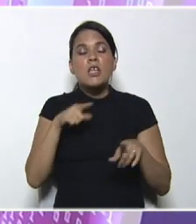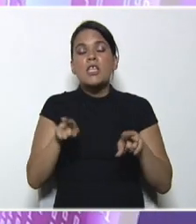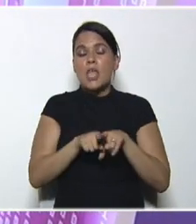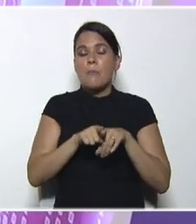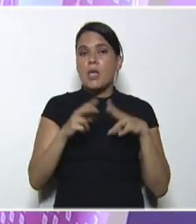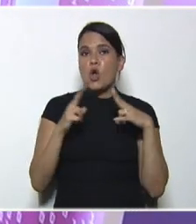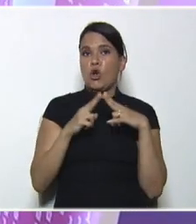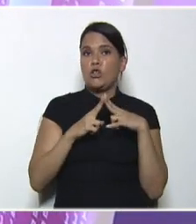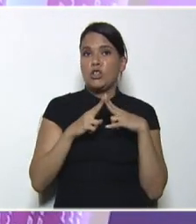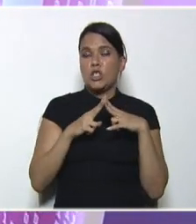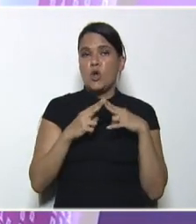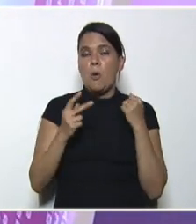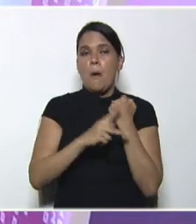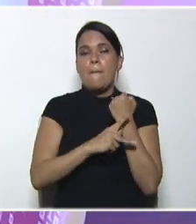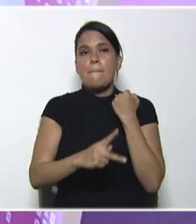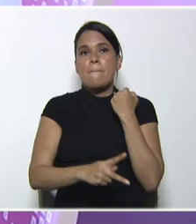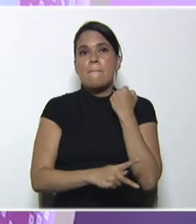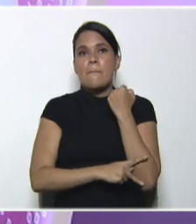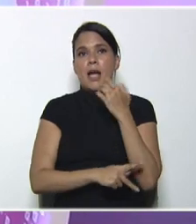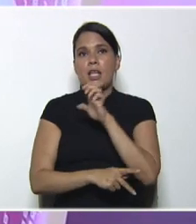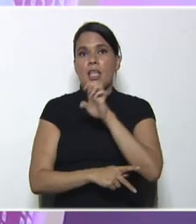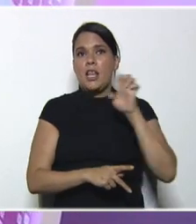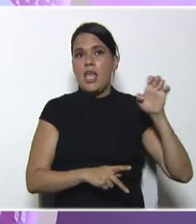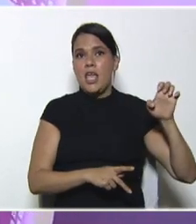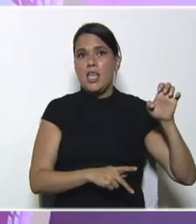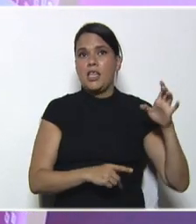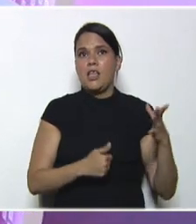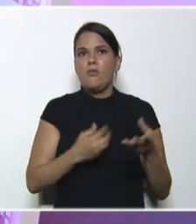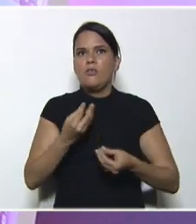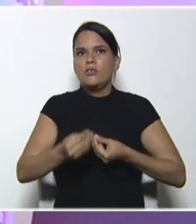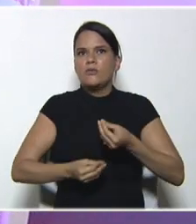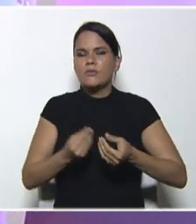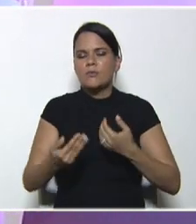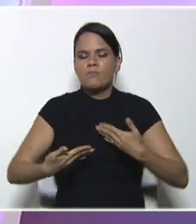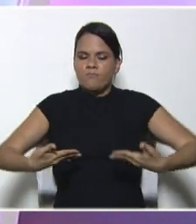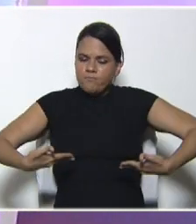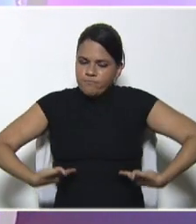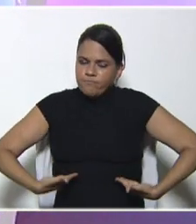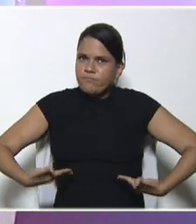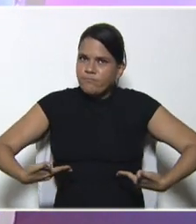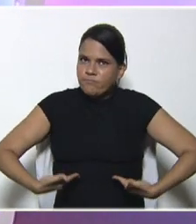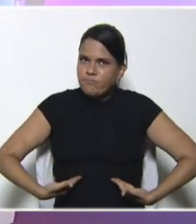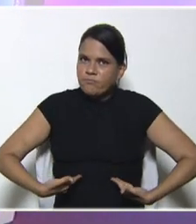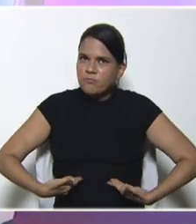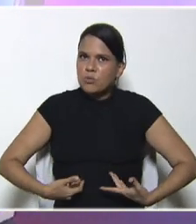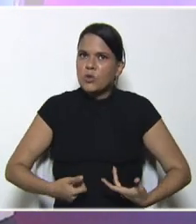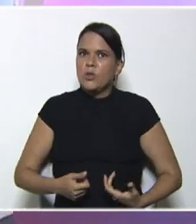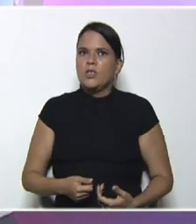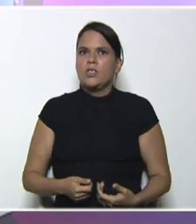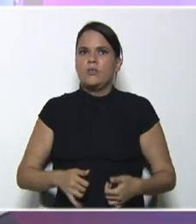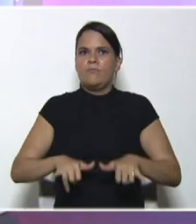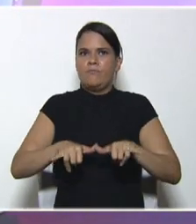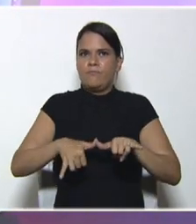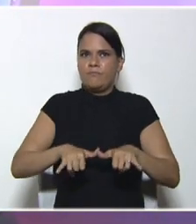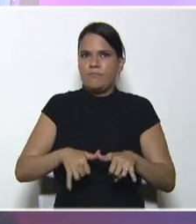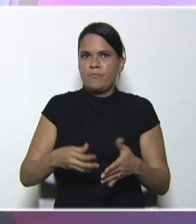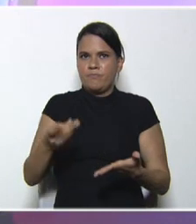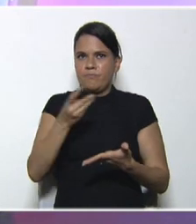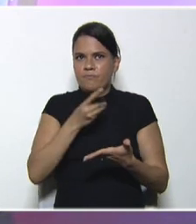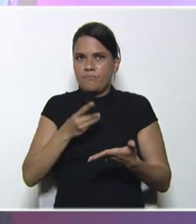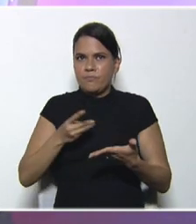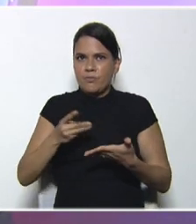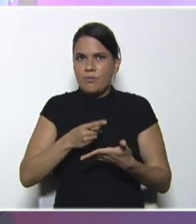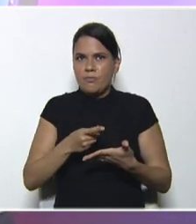el Parque del Este. Fue producto del resultado del esfuerzo de, por supuesto, arquitectos y paisajistas